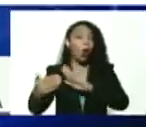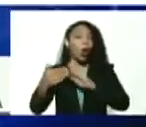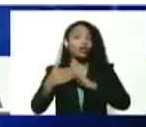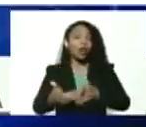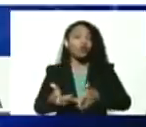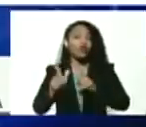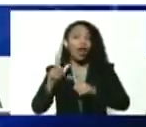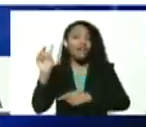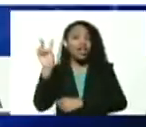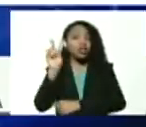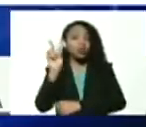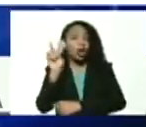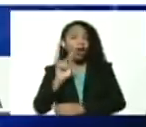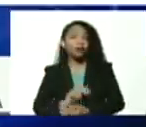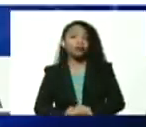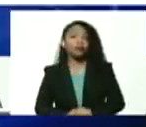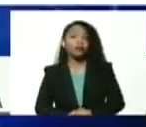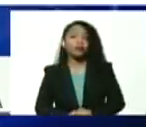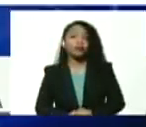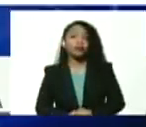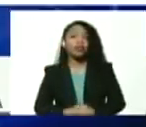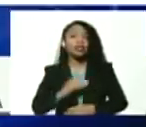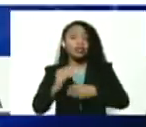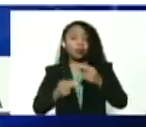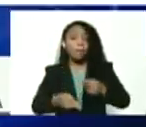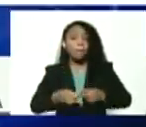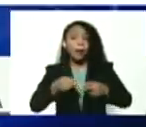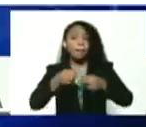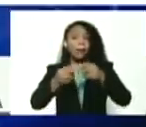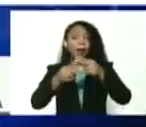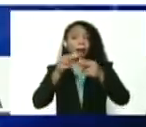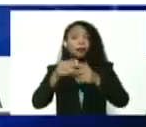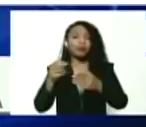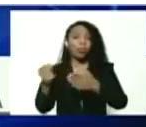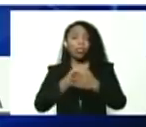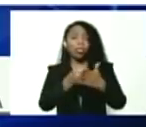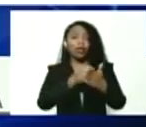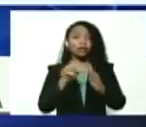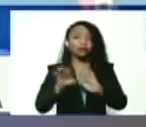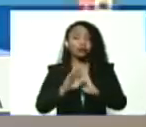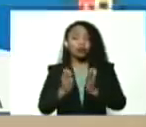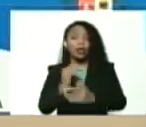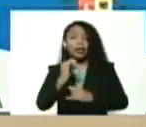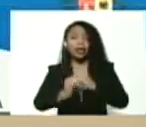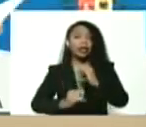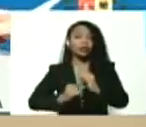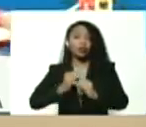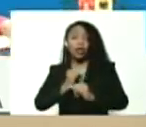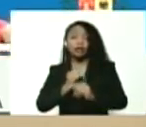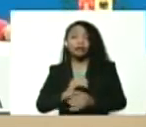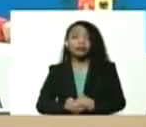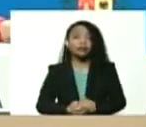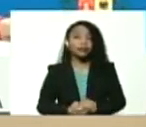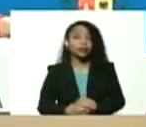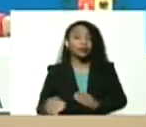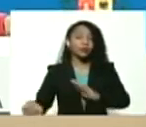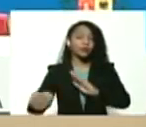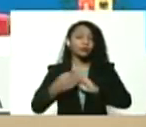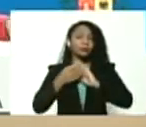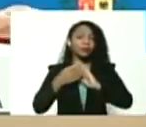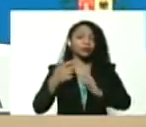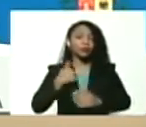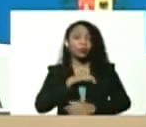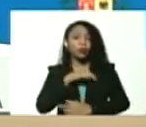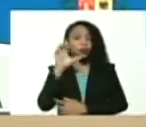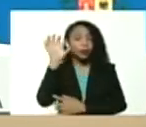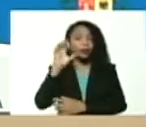autoridades venezolanas, se ha construido un linchamiento mediático internacional contra nuestro